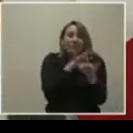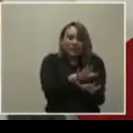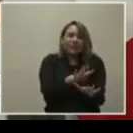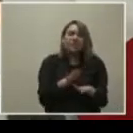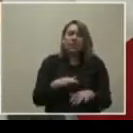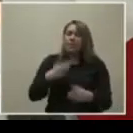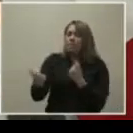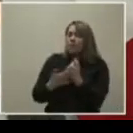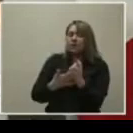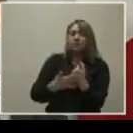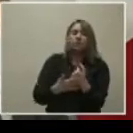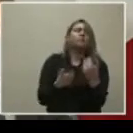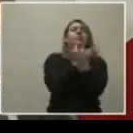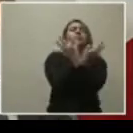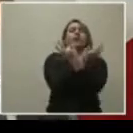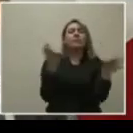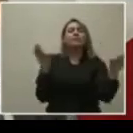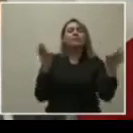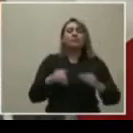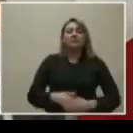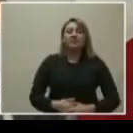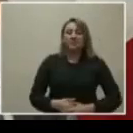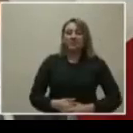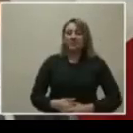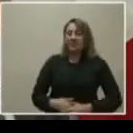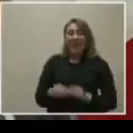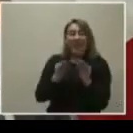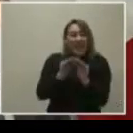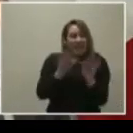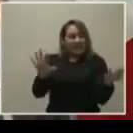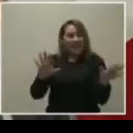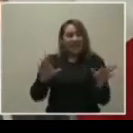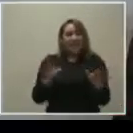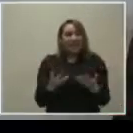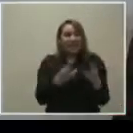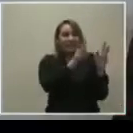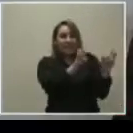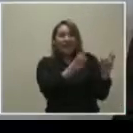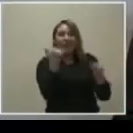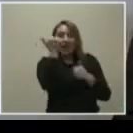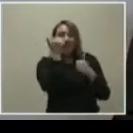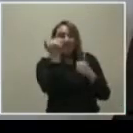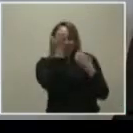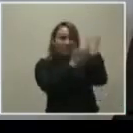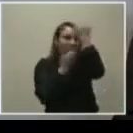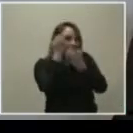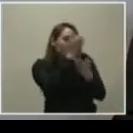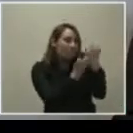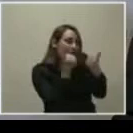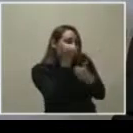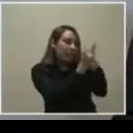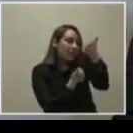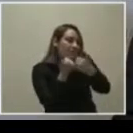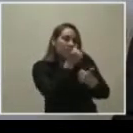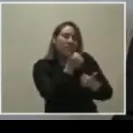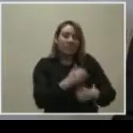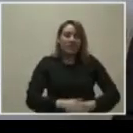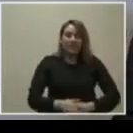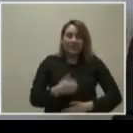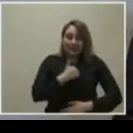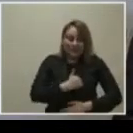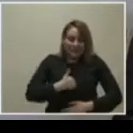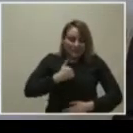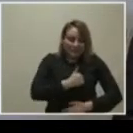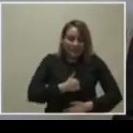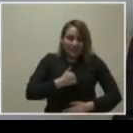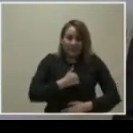conocer. Y por supuesto que se está analizando ese tema, Eduardo. Yo me solidarizo con la molestia de los